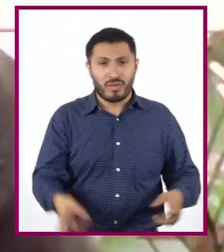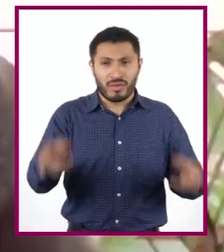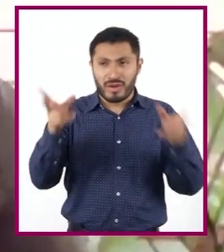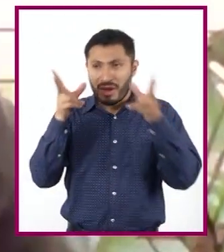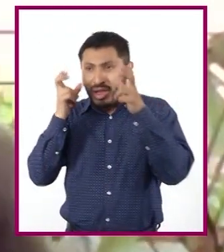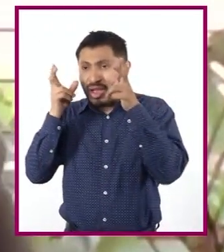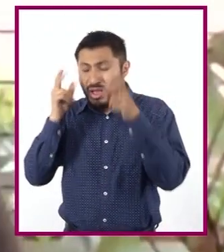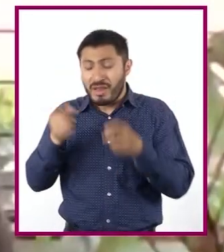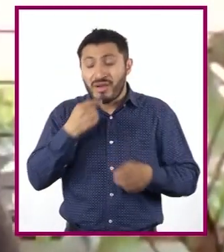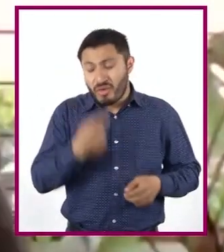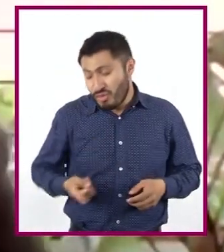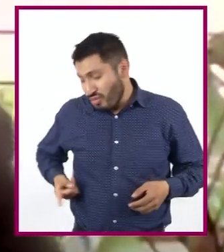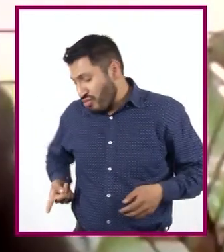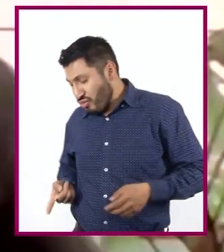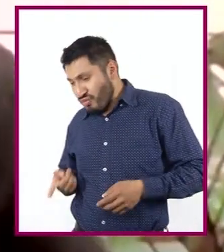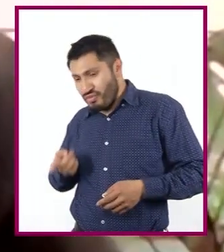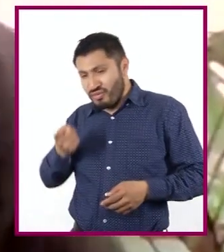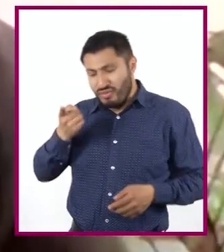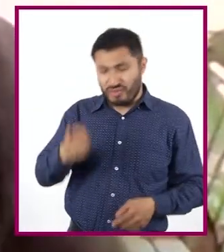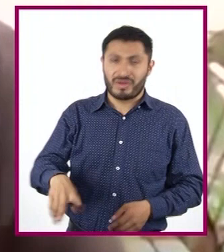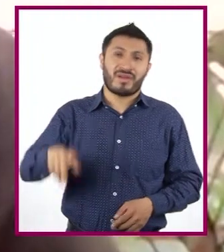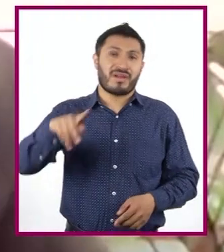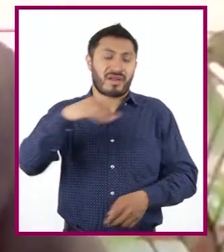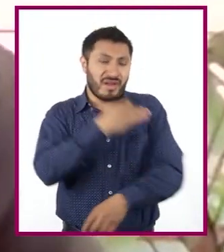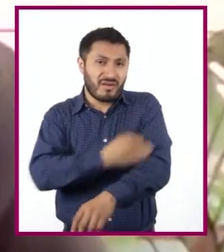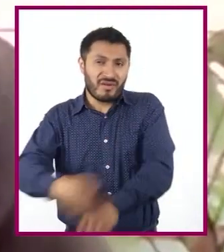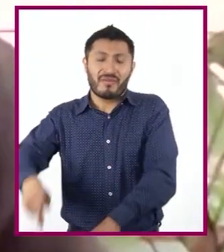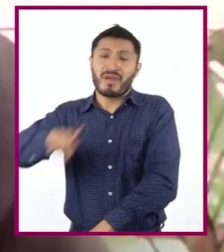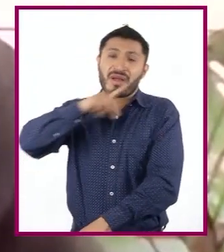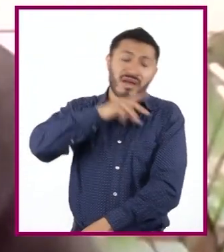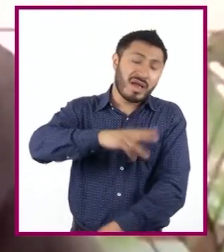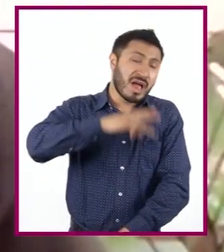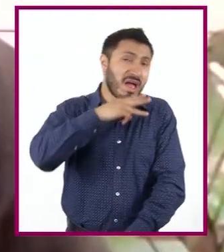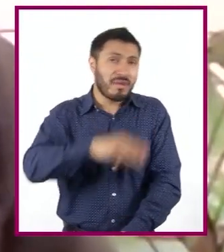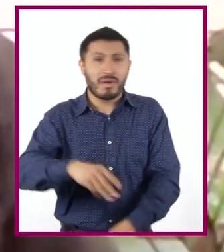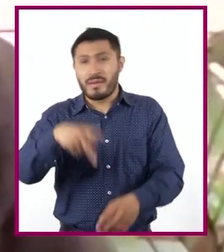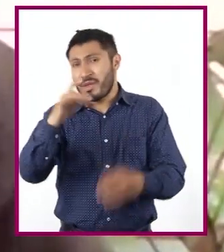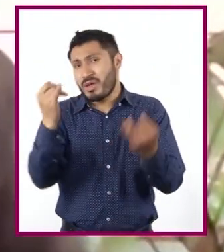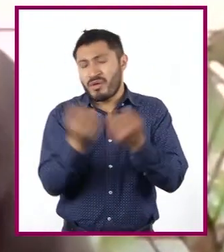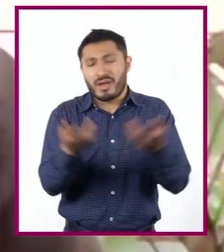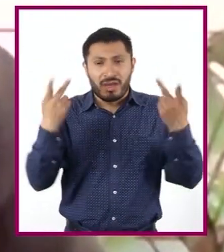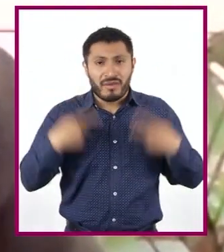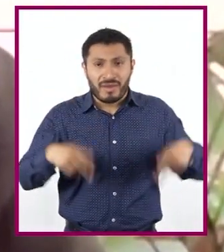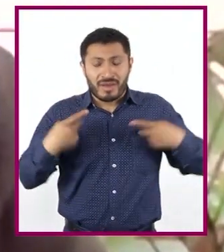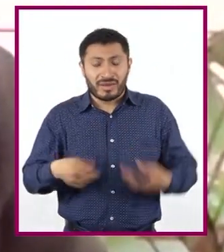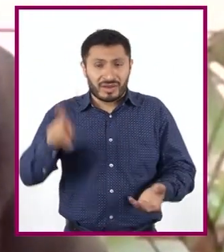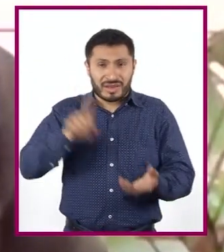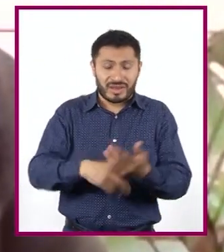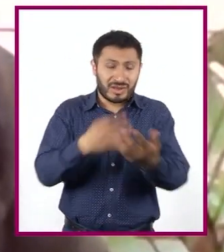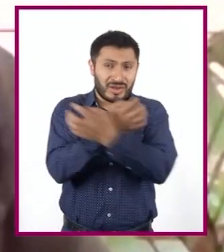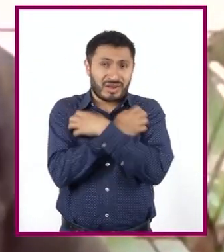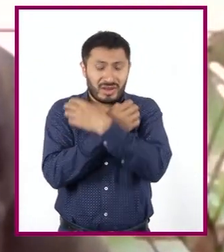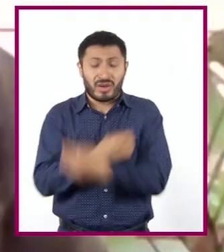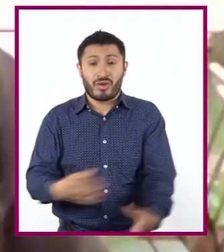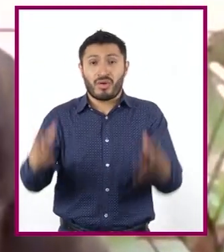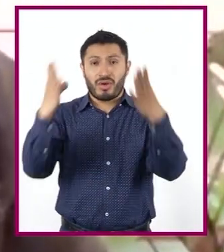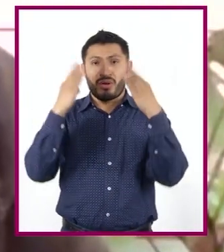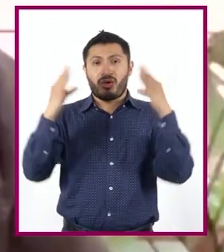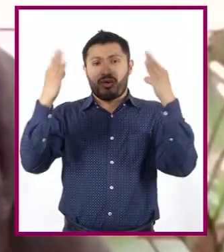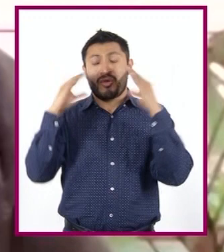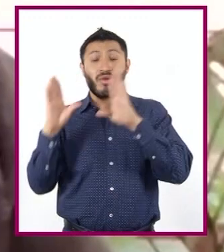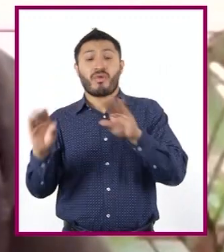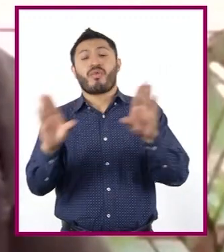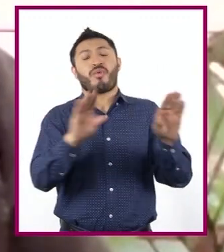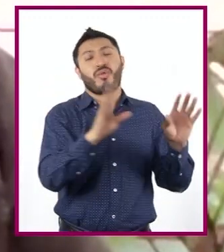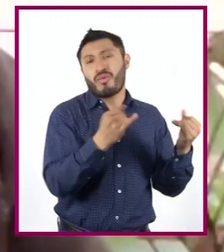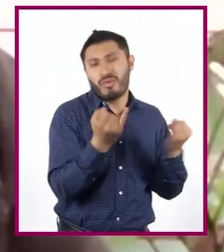estaba platicando con un querido amigo que me decía, si te llega un periódico, si te llega una revista, cualquier cosa que puedas, nutra tu retina y nutra tu cerebro con cualquier